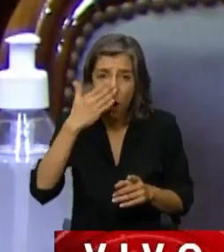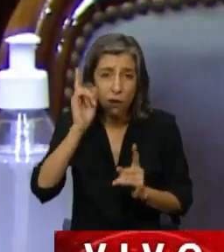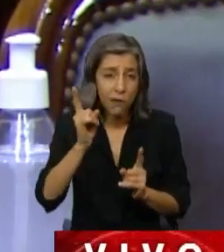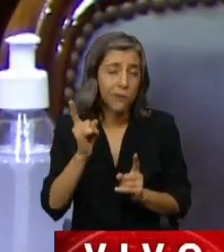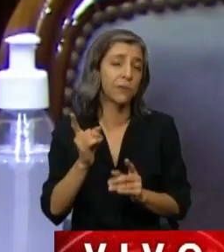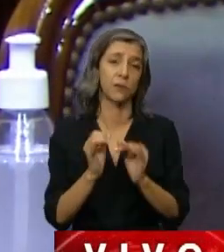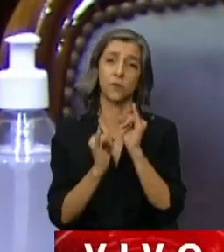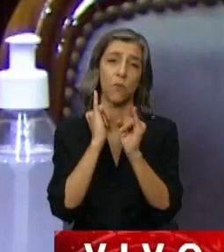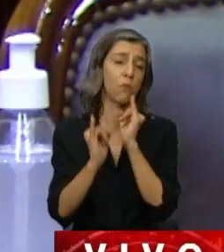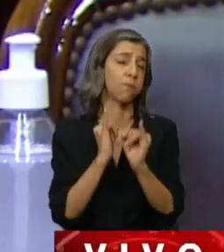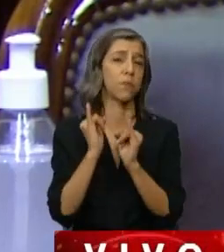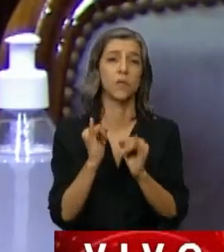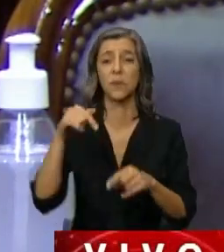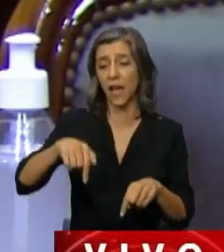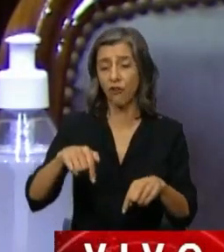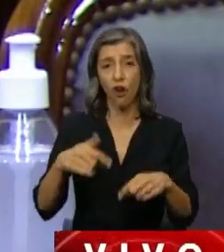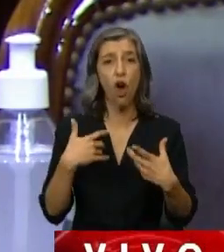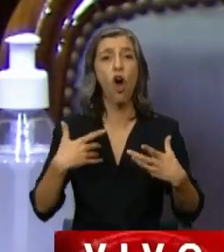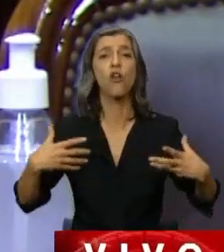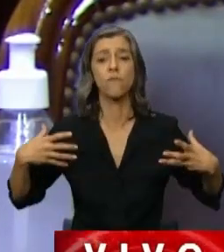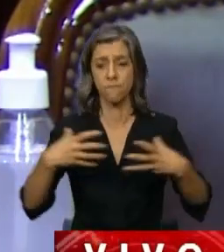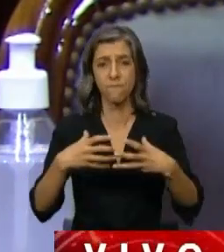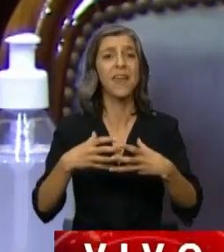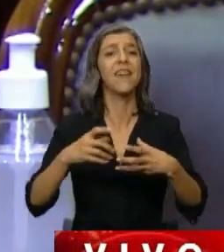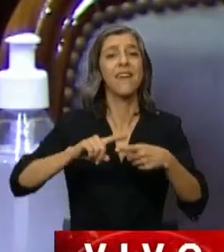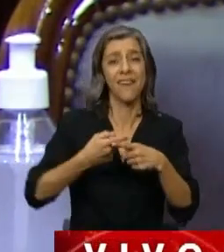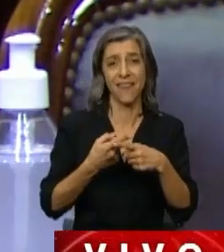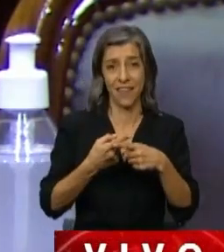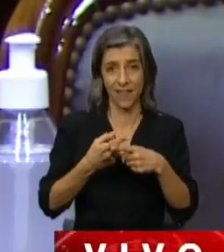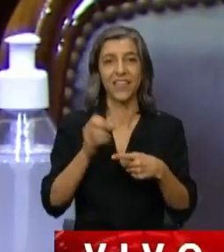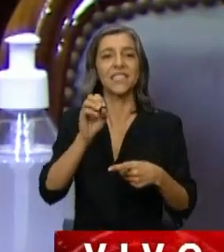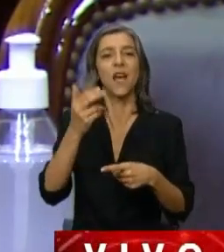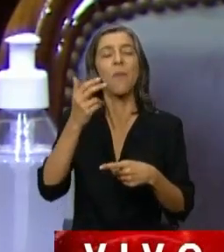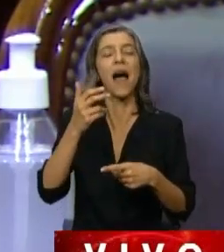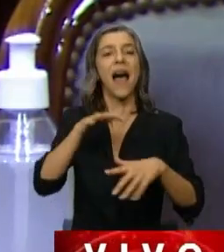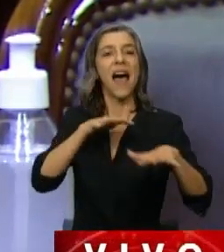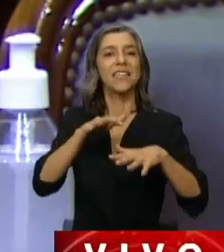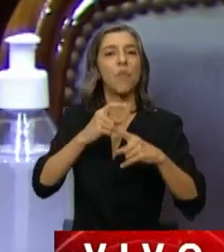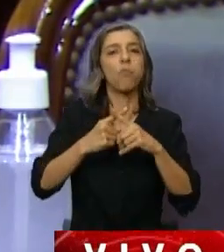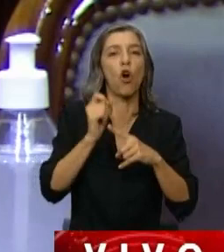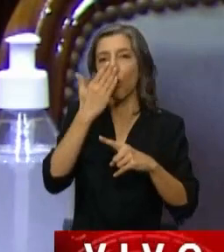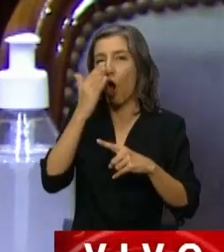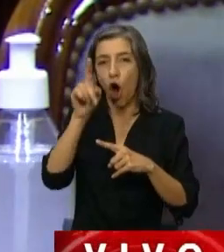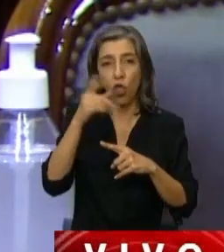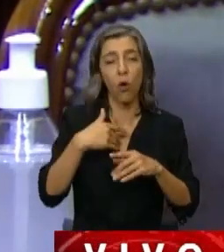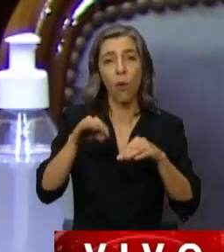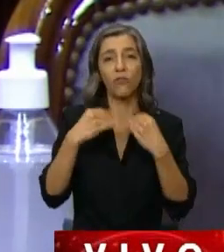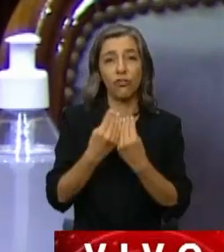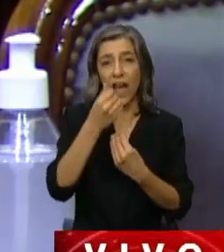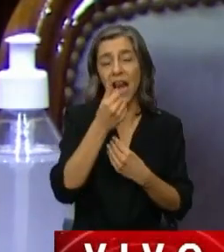hoy la fuerza gobernante de hacemos por korda tiene 51 legisladores córdoba